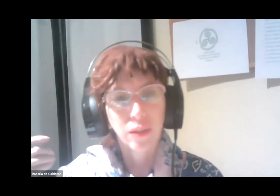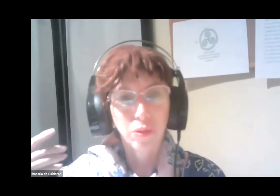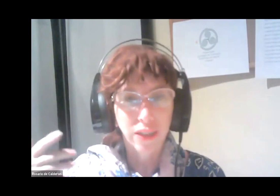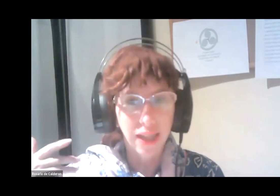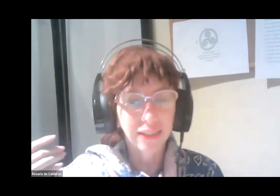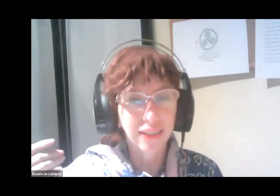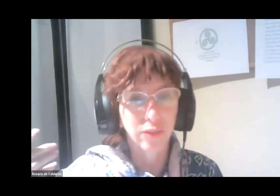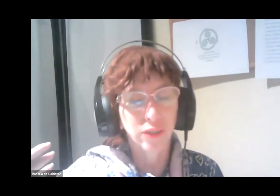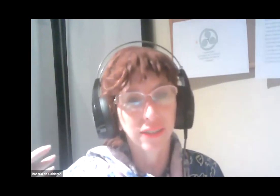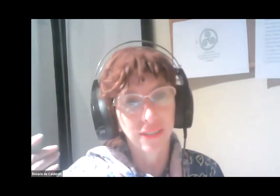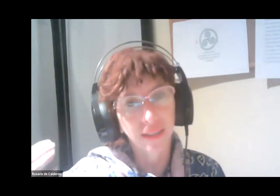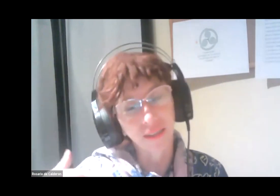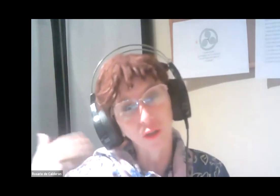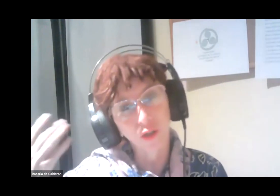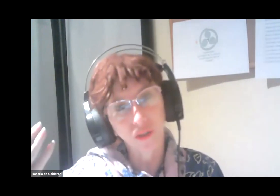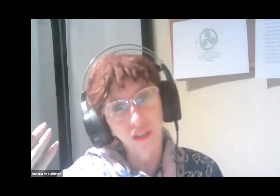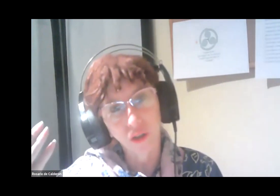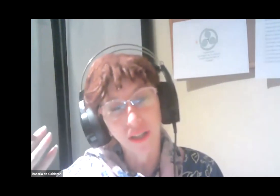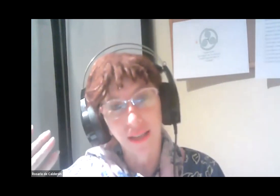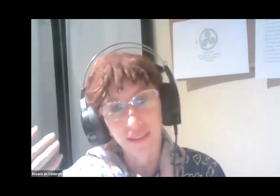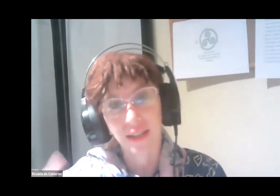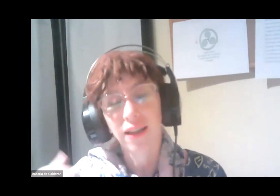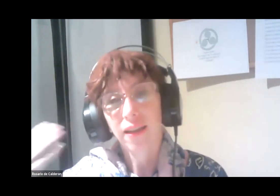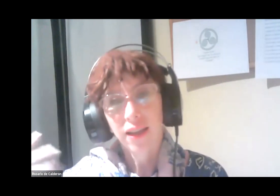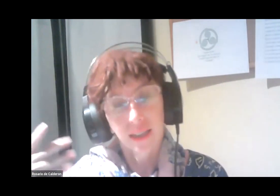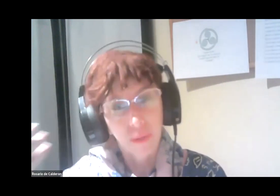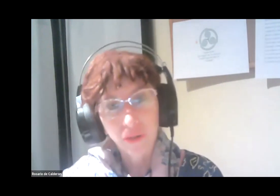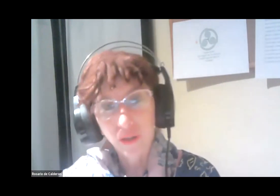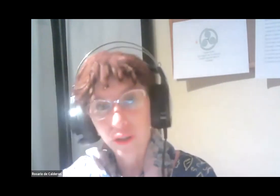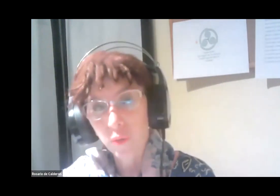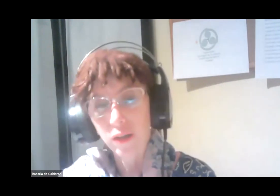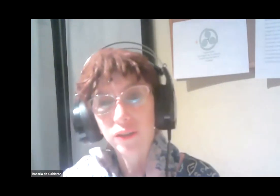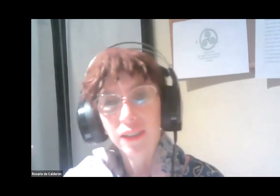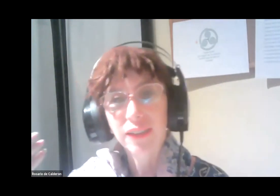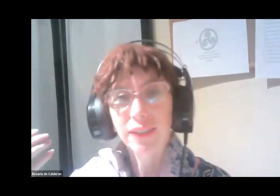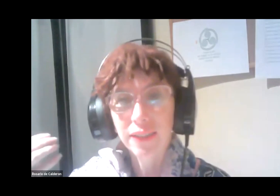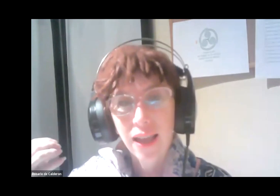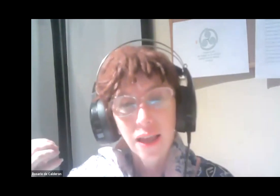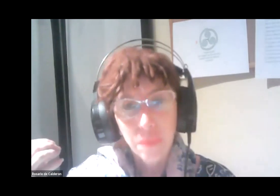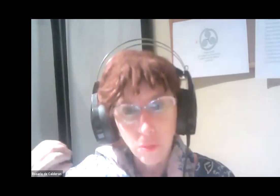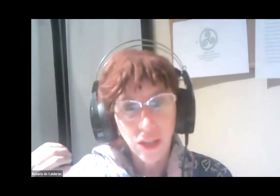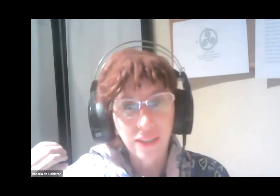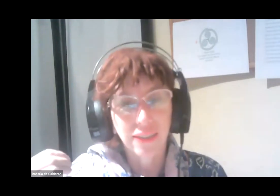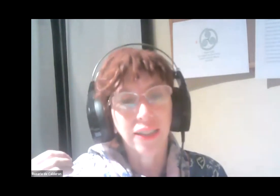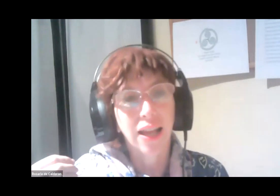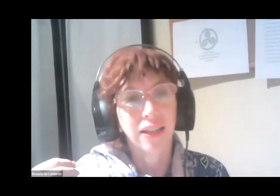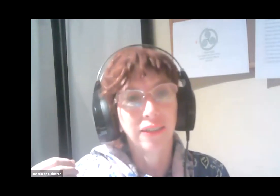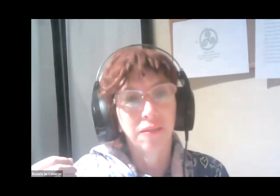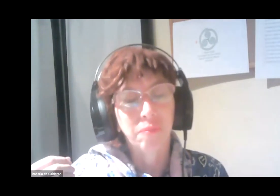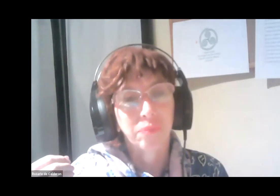no tenemos que dar indicaciones exactas nosotros dentro del taller que vamos a continuar los siguientes días vamos a